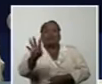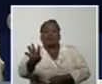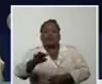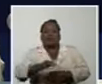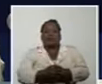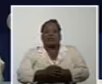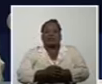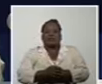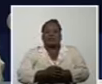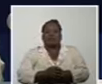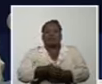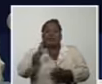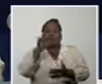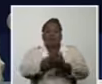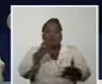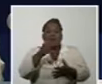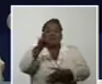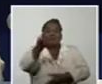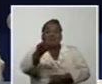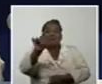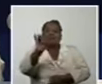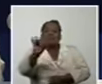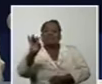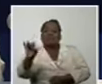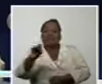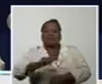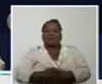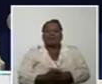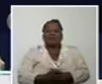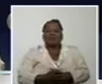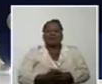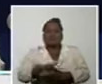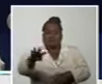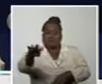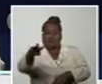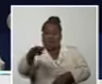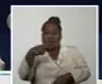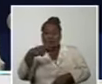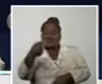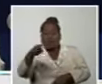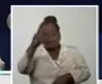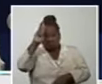confirmados 177. En la atención primaria de salud,